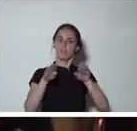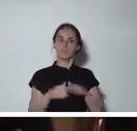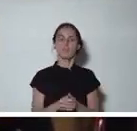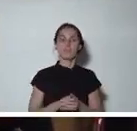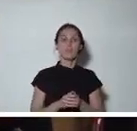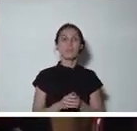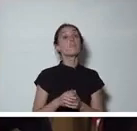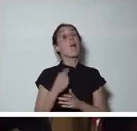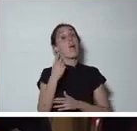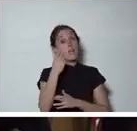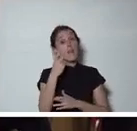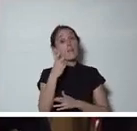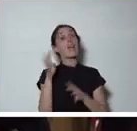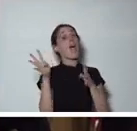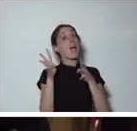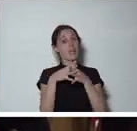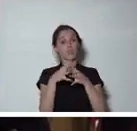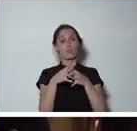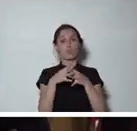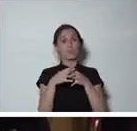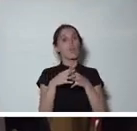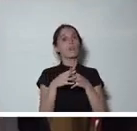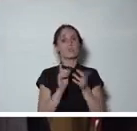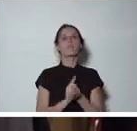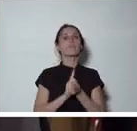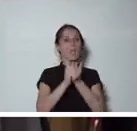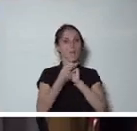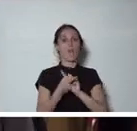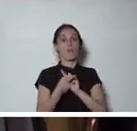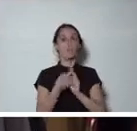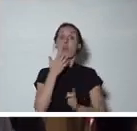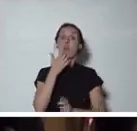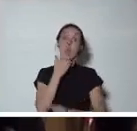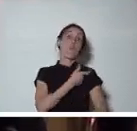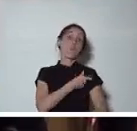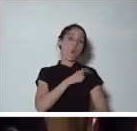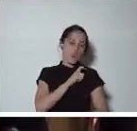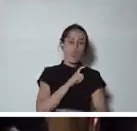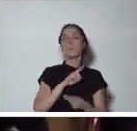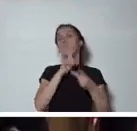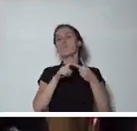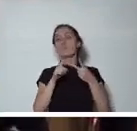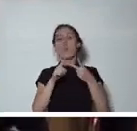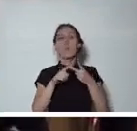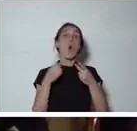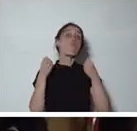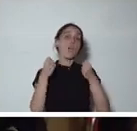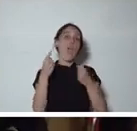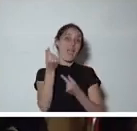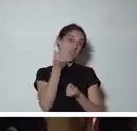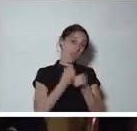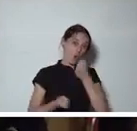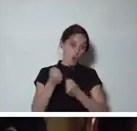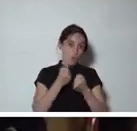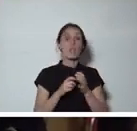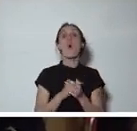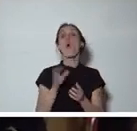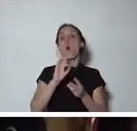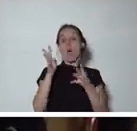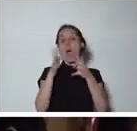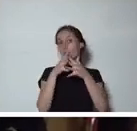estructuras como decía como pueden ser las policías có puede ser el poder económico cómo puede ser la estructura